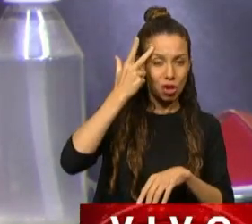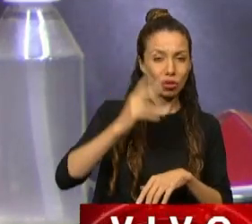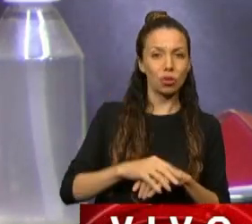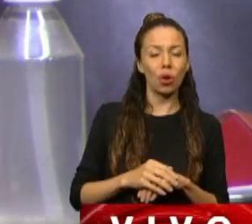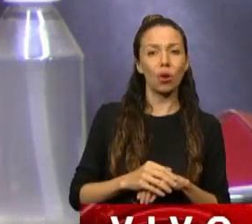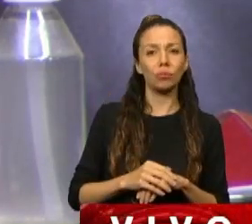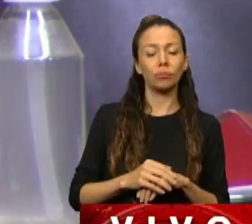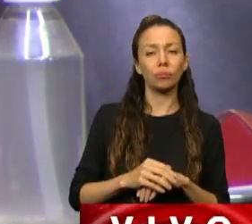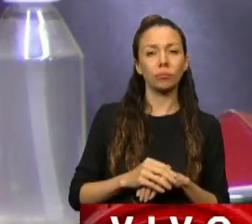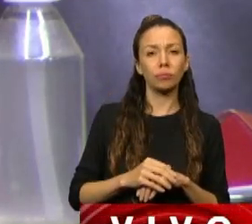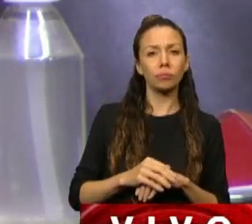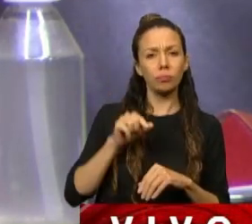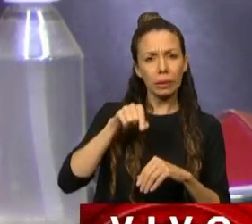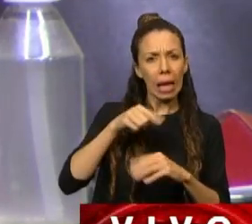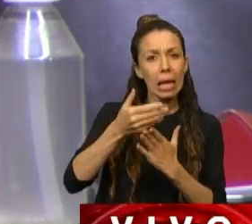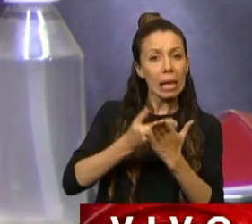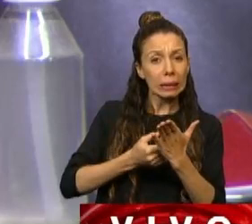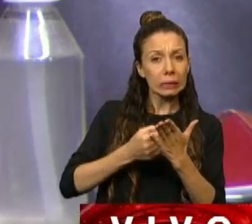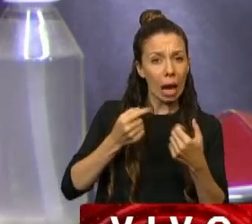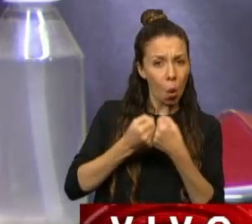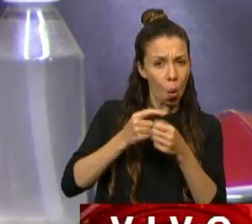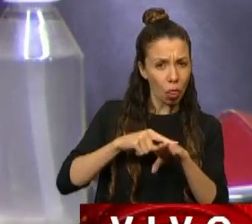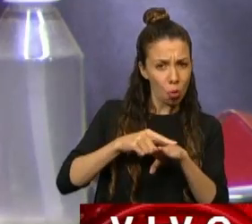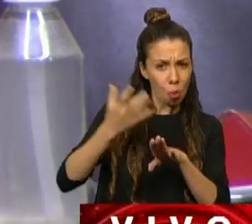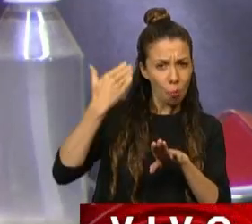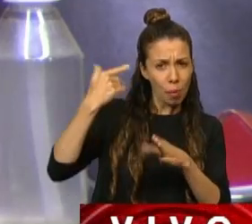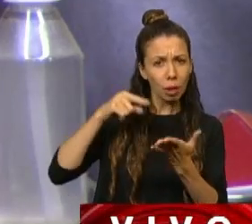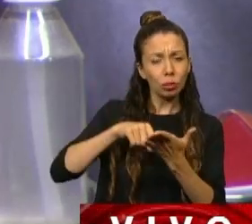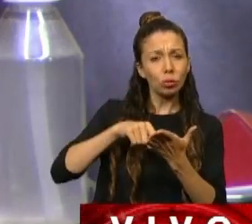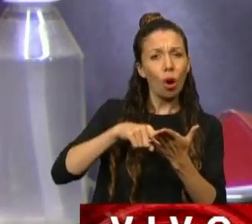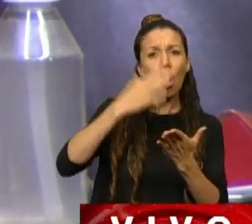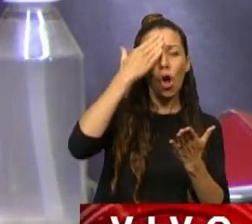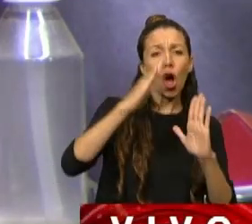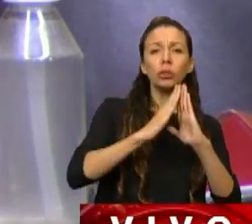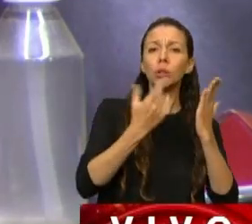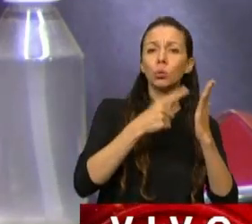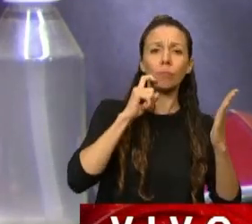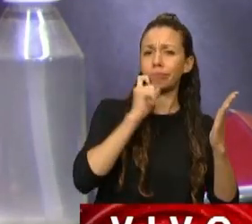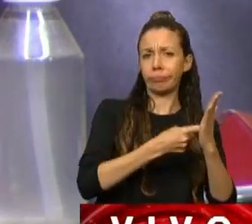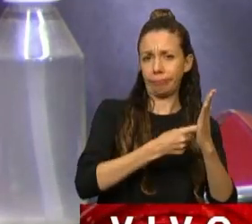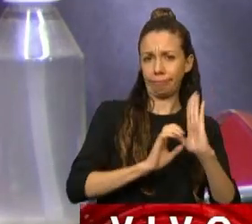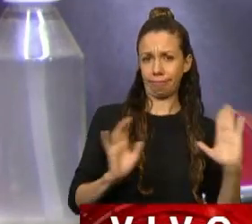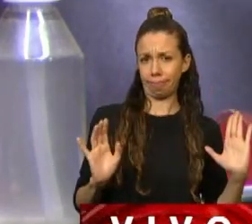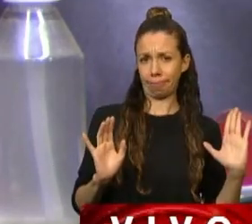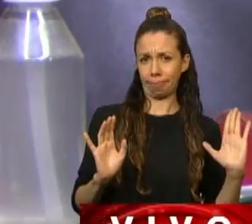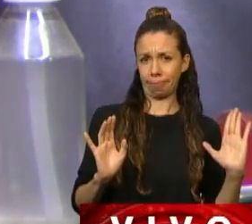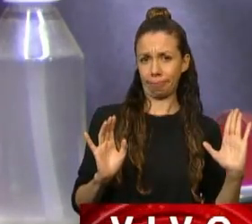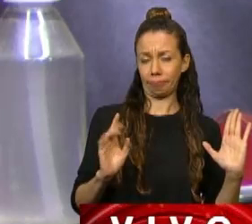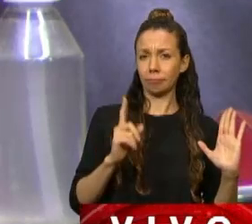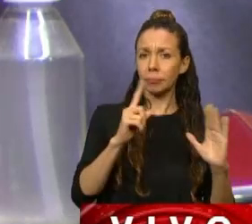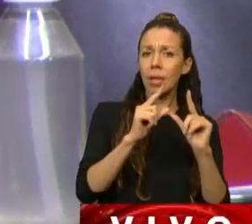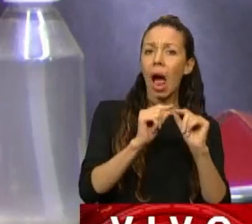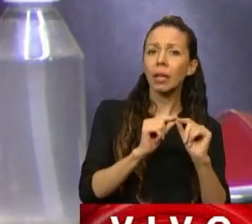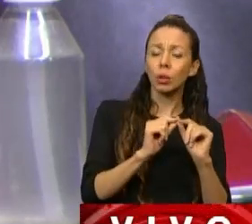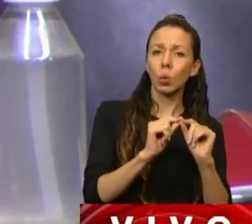no no cumplía con lo que establece la constitución nacional no cumple con lo que establece en su artículo